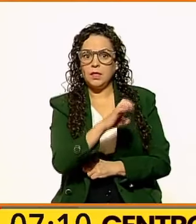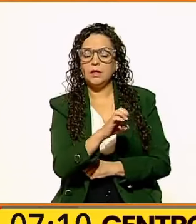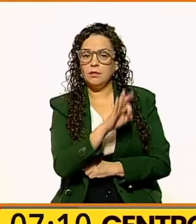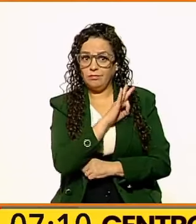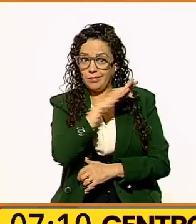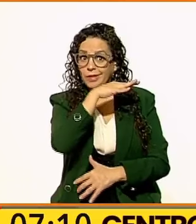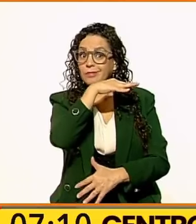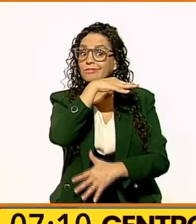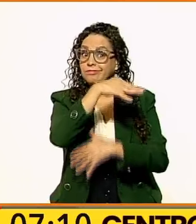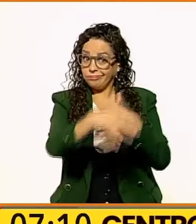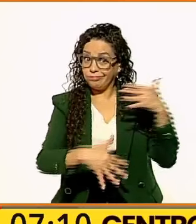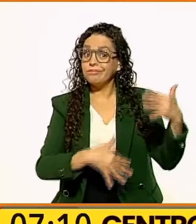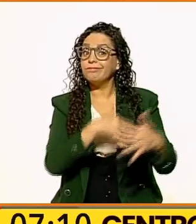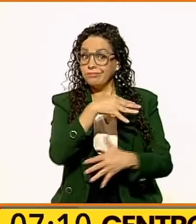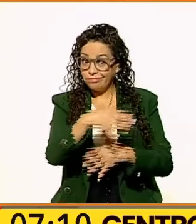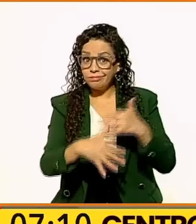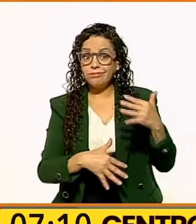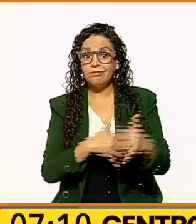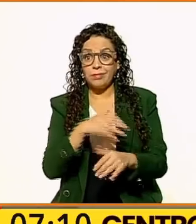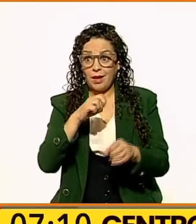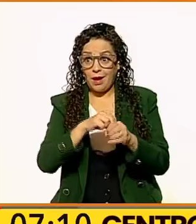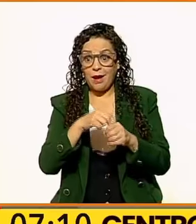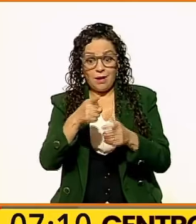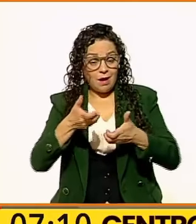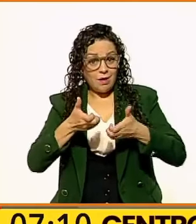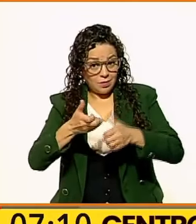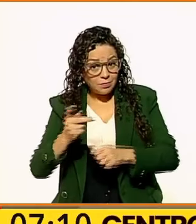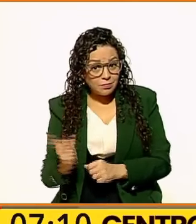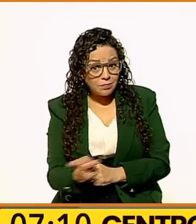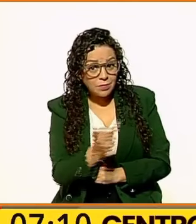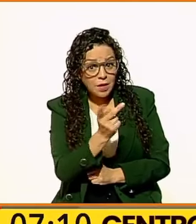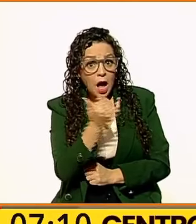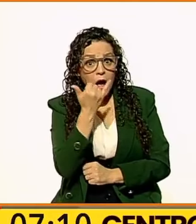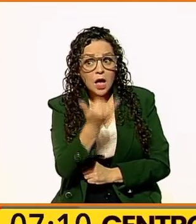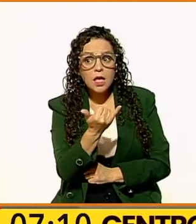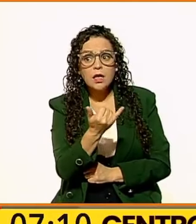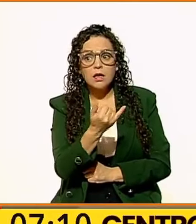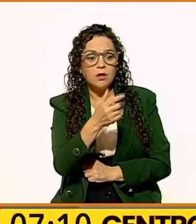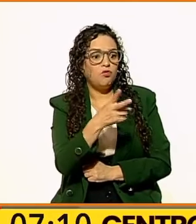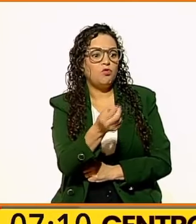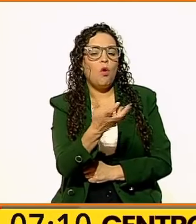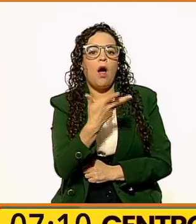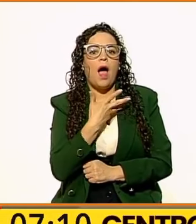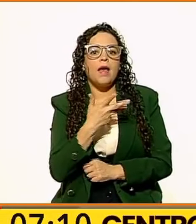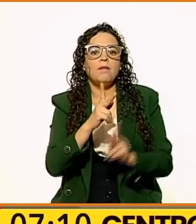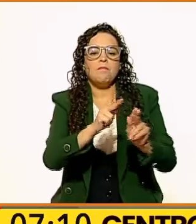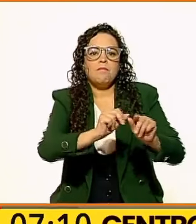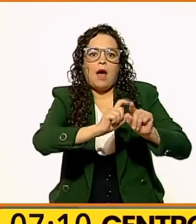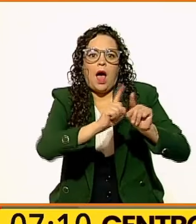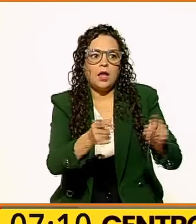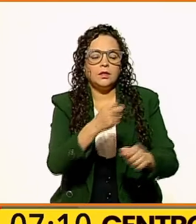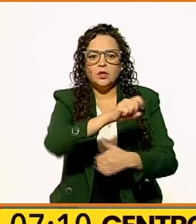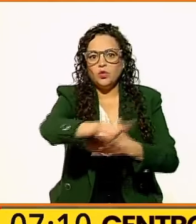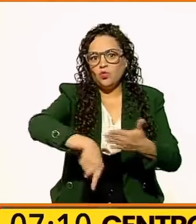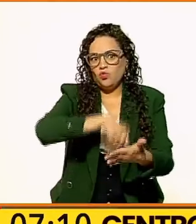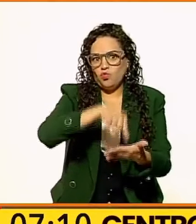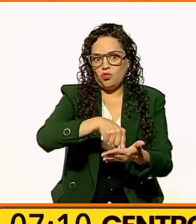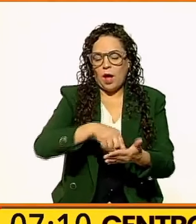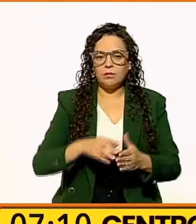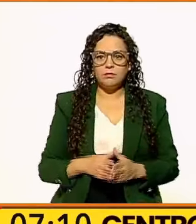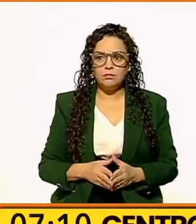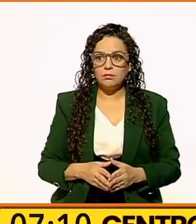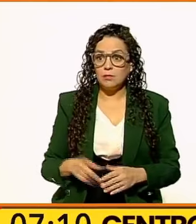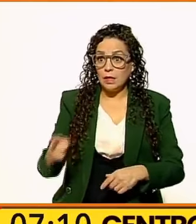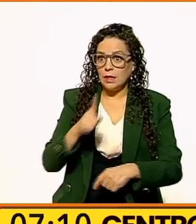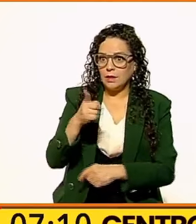ocasionaría pues directamente en las calles y en general en la paz de ese estado? Es una pregunta muy